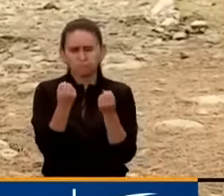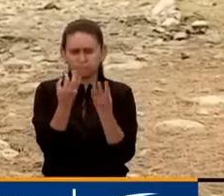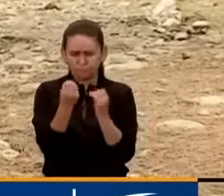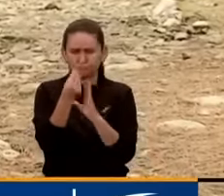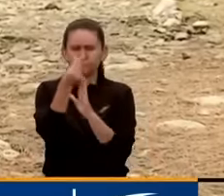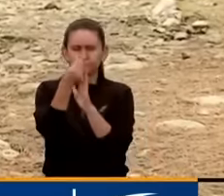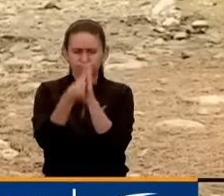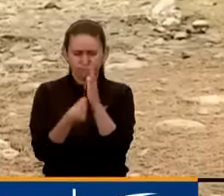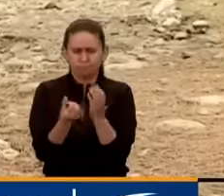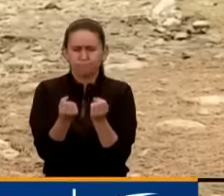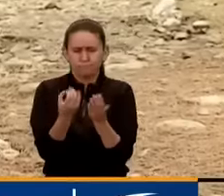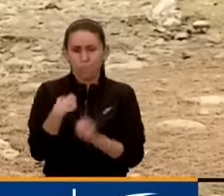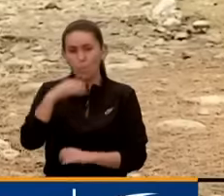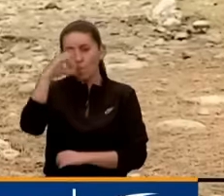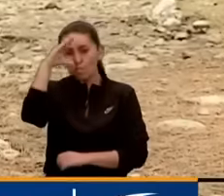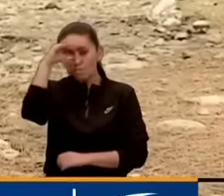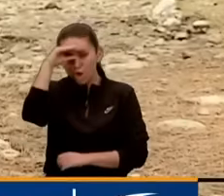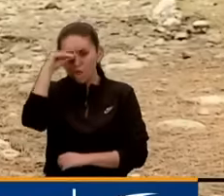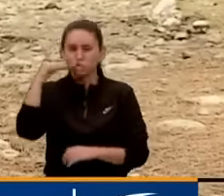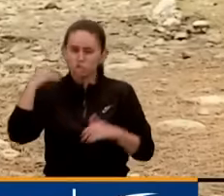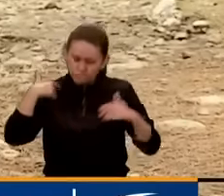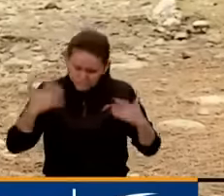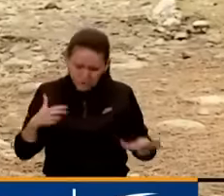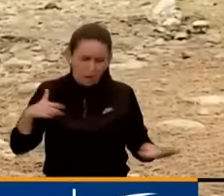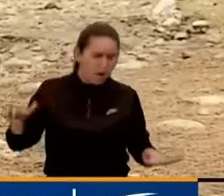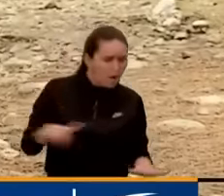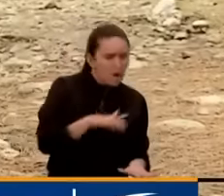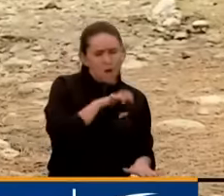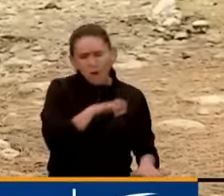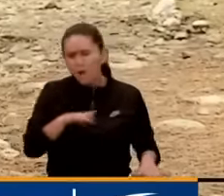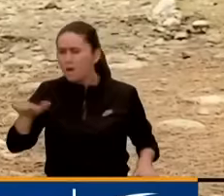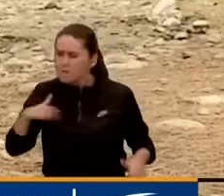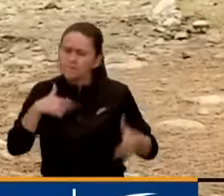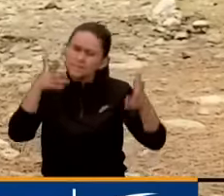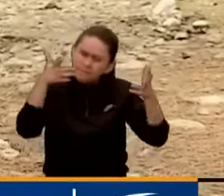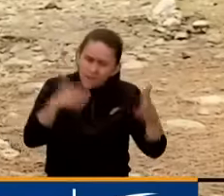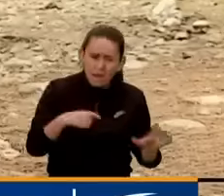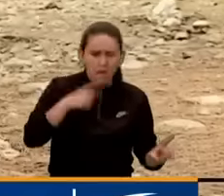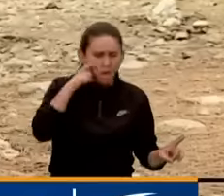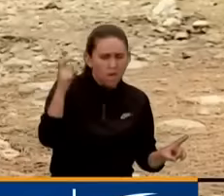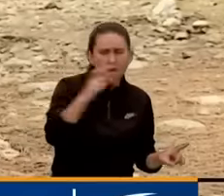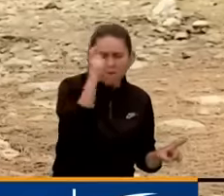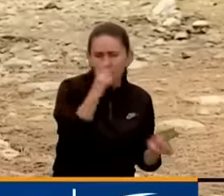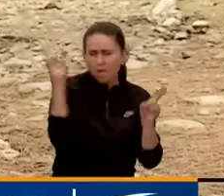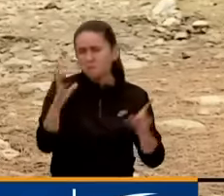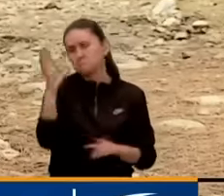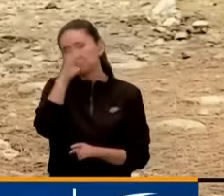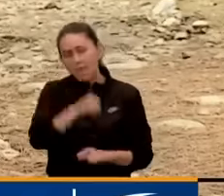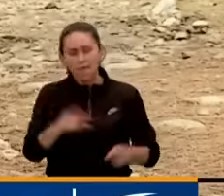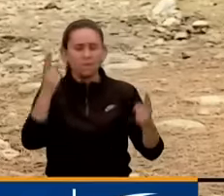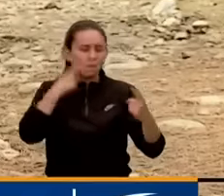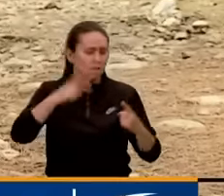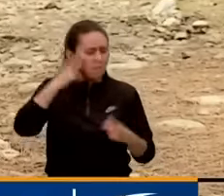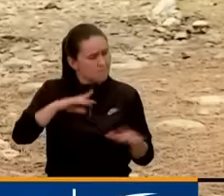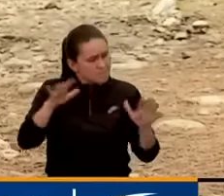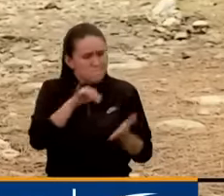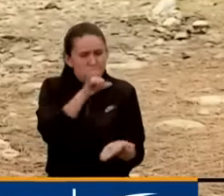en horas de la noche a este mismo punto, a estos cultivos, en búsqueda de su pequeño. Esto fue lo que nos